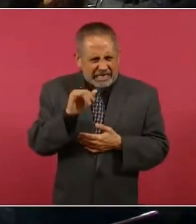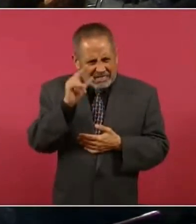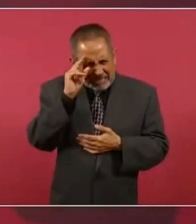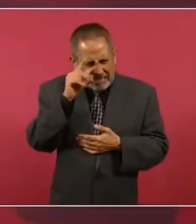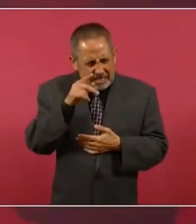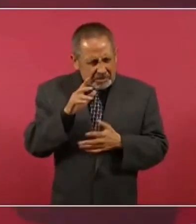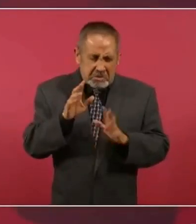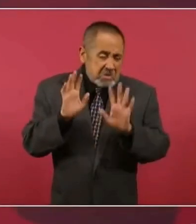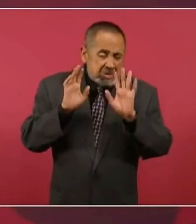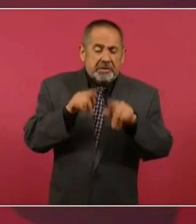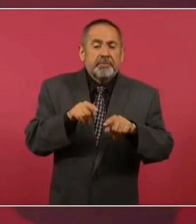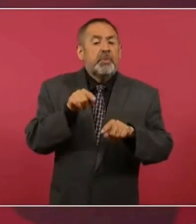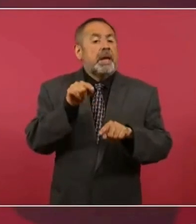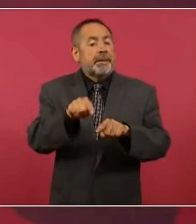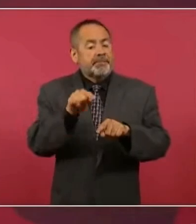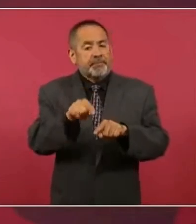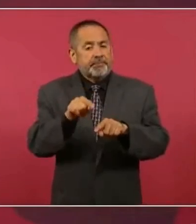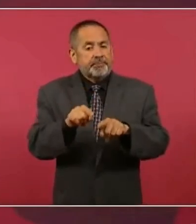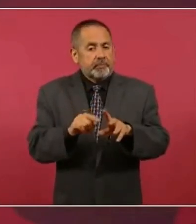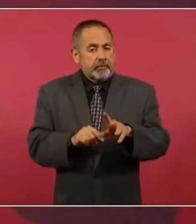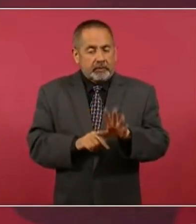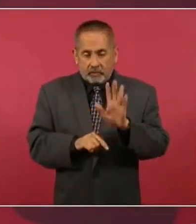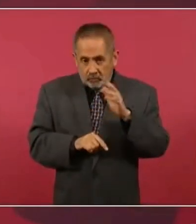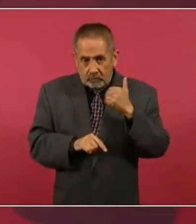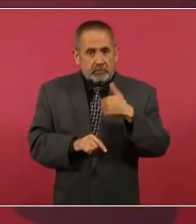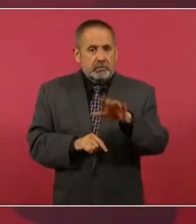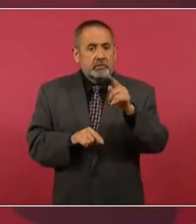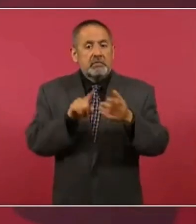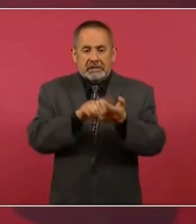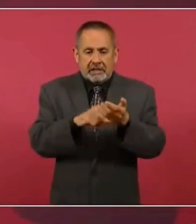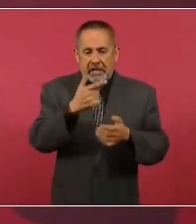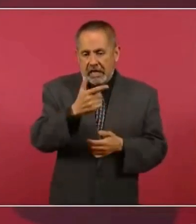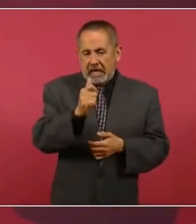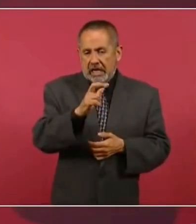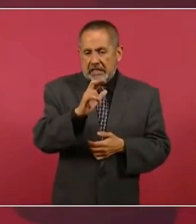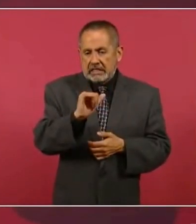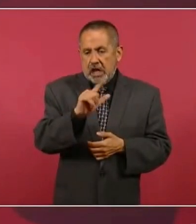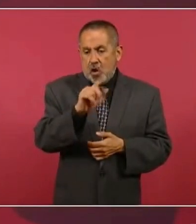Ahí estuvo, bueno, ahí estuvo García Luna,